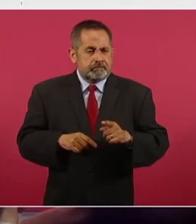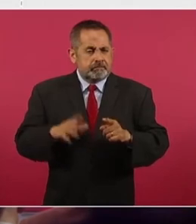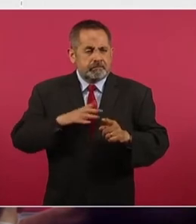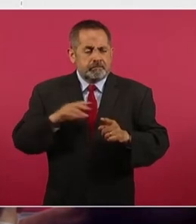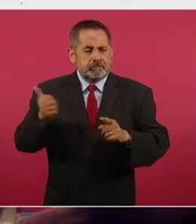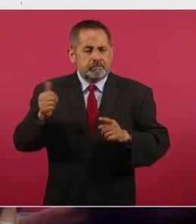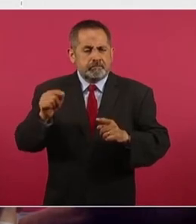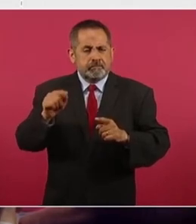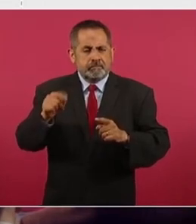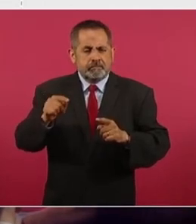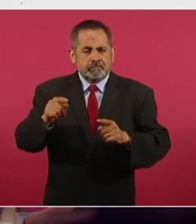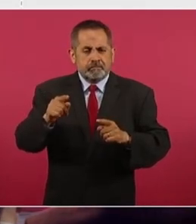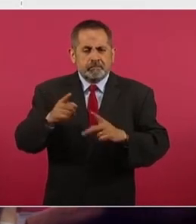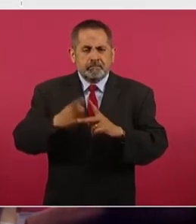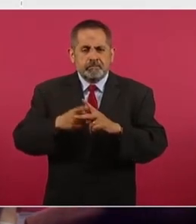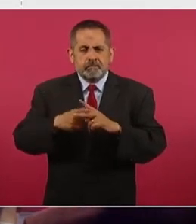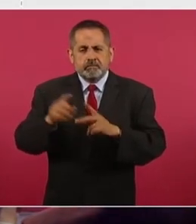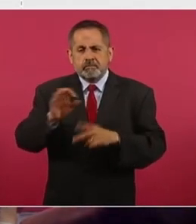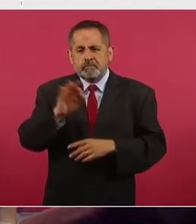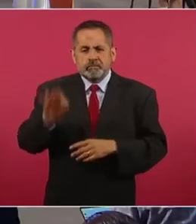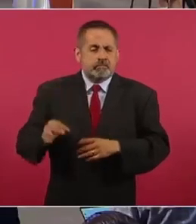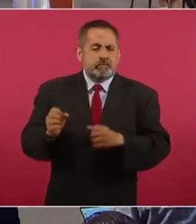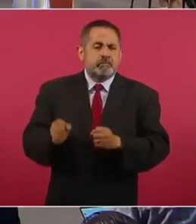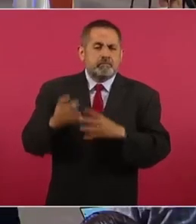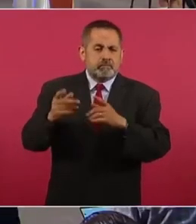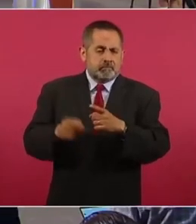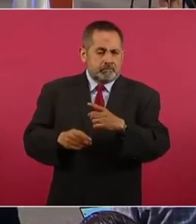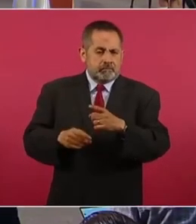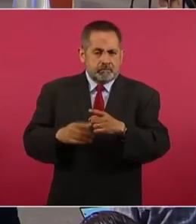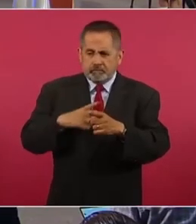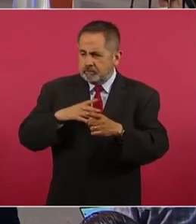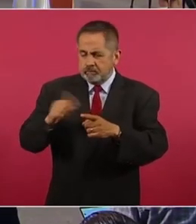Tenemos de. Con porcentajes.